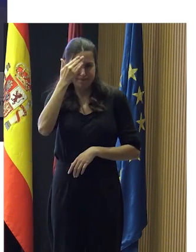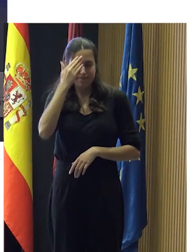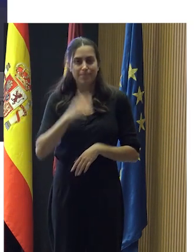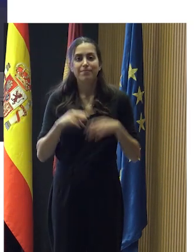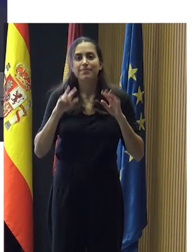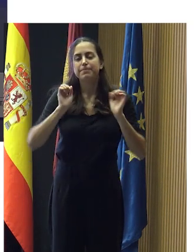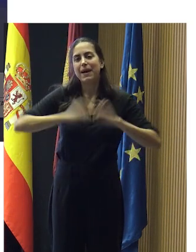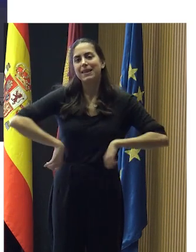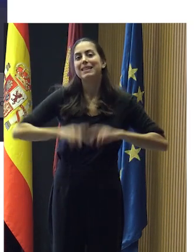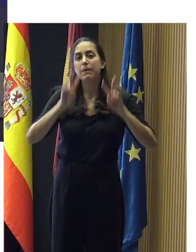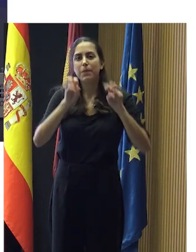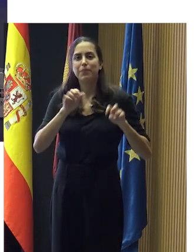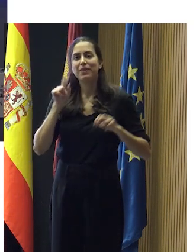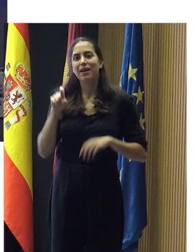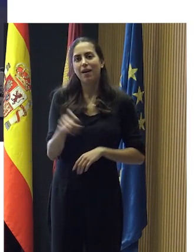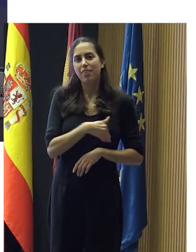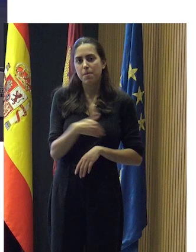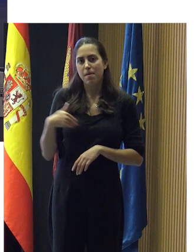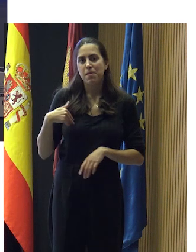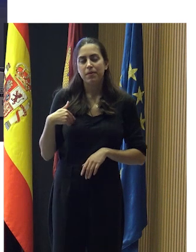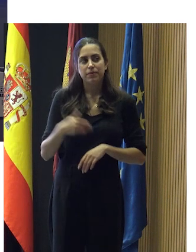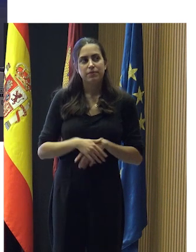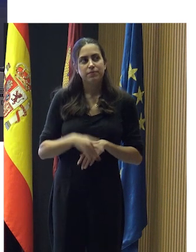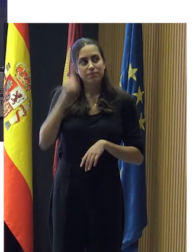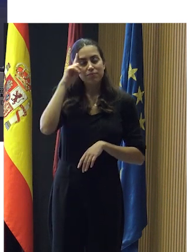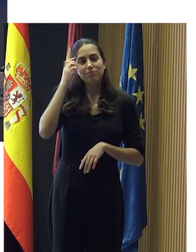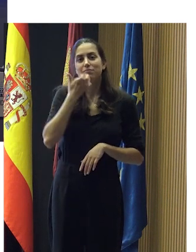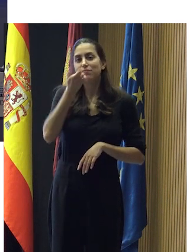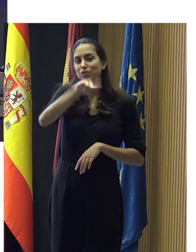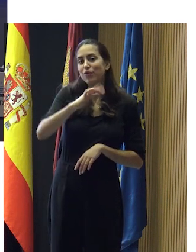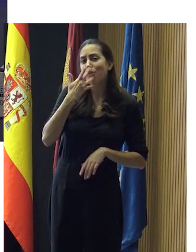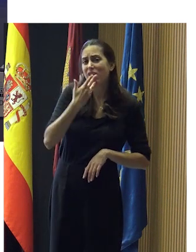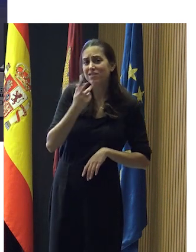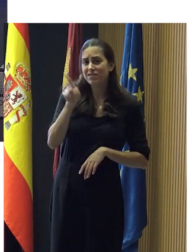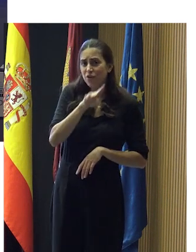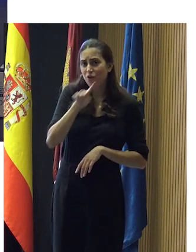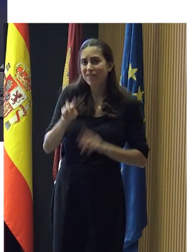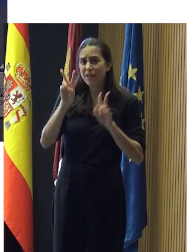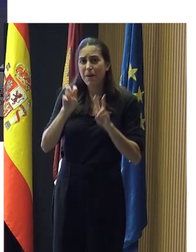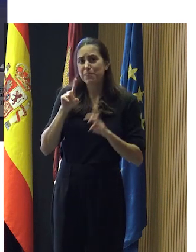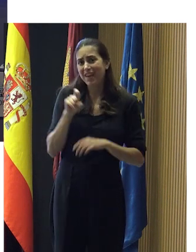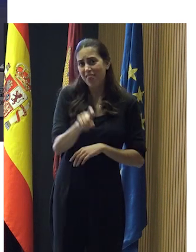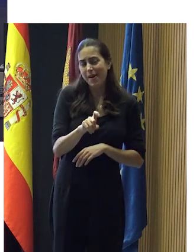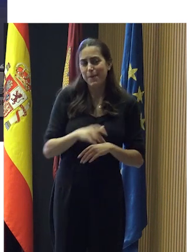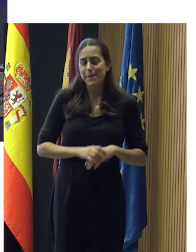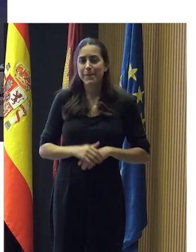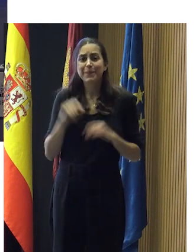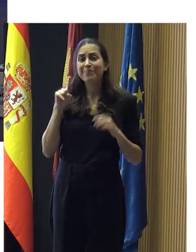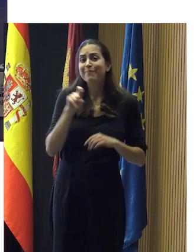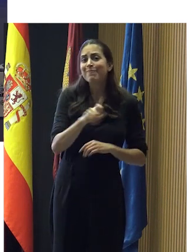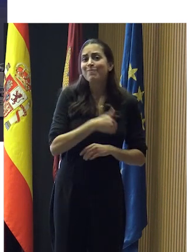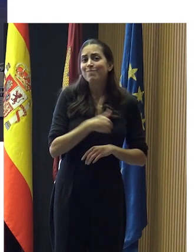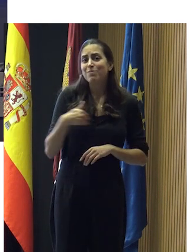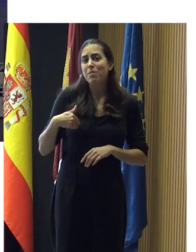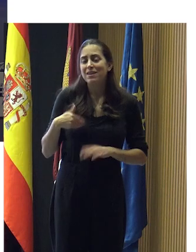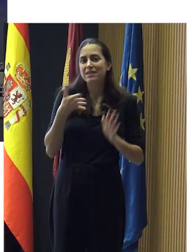mama, no sé si estén muy familiarizados o no con la oncología, pero el cáncer de mama